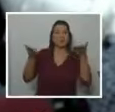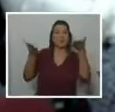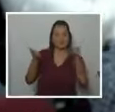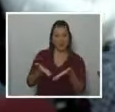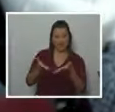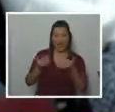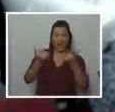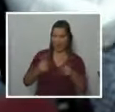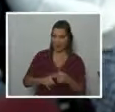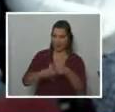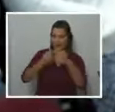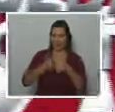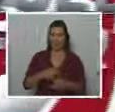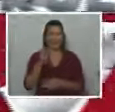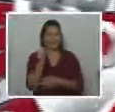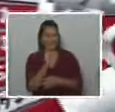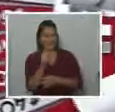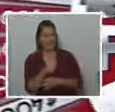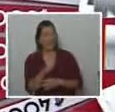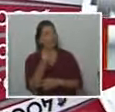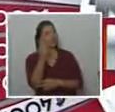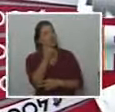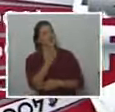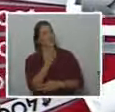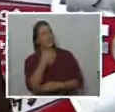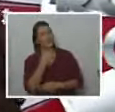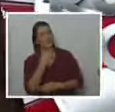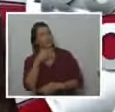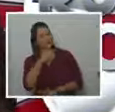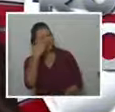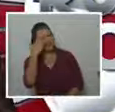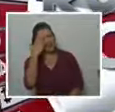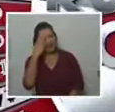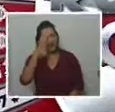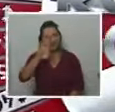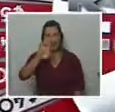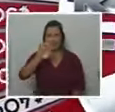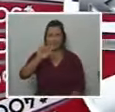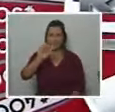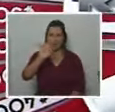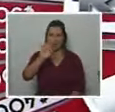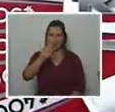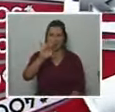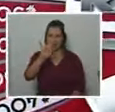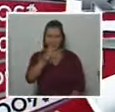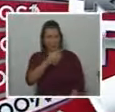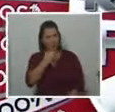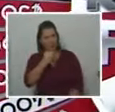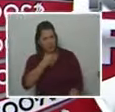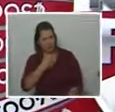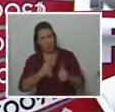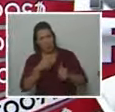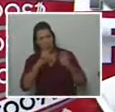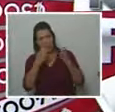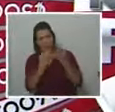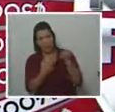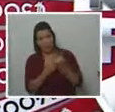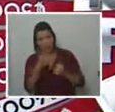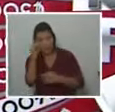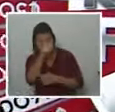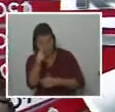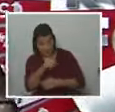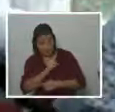bienvenidos. Empezamos ahí. Así es, que nunca me ha dicho, vos sabes que nunca me ha dicho Beatriz a qué equipo le... Beatriz, sapricista, ¿verdad? Claro que